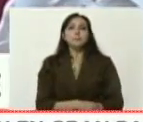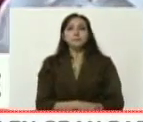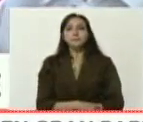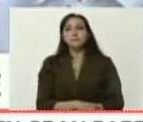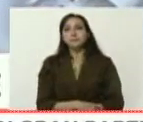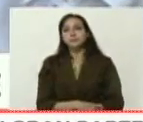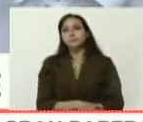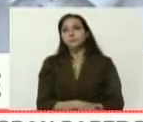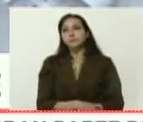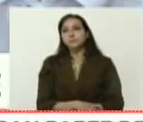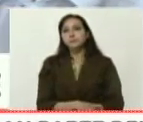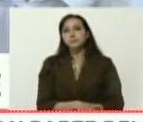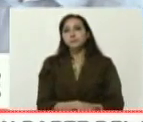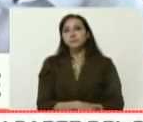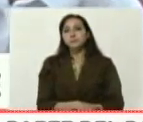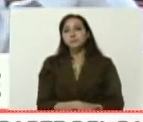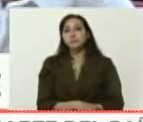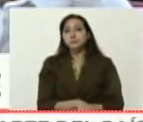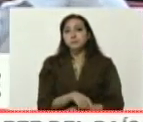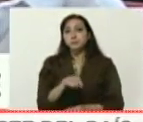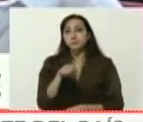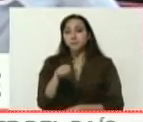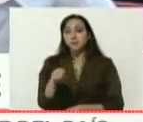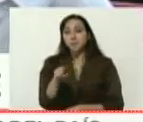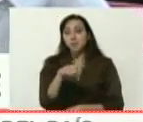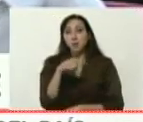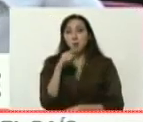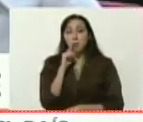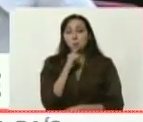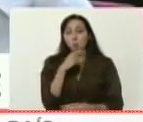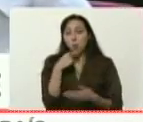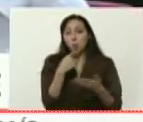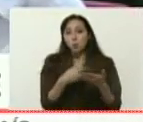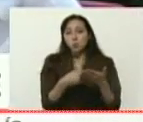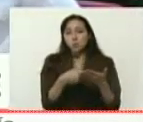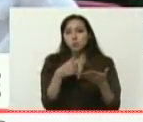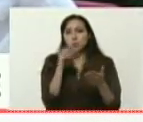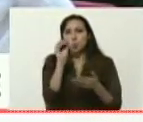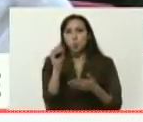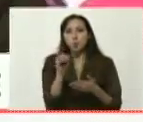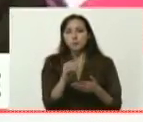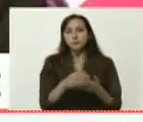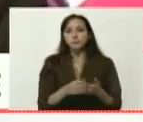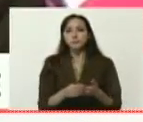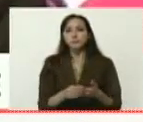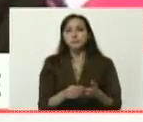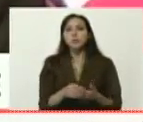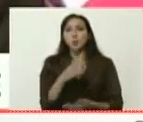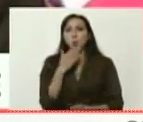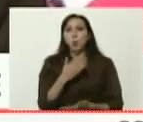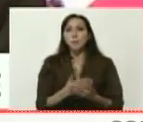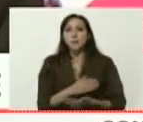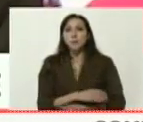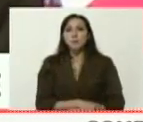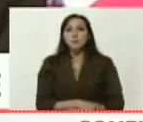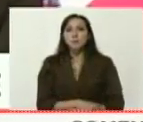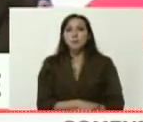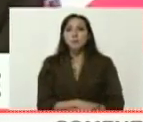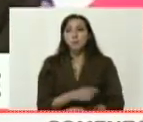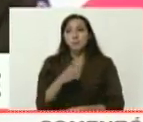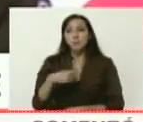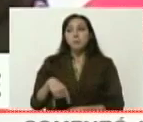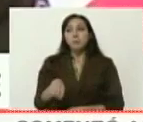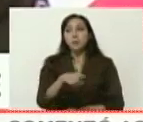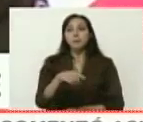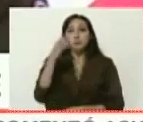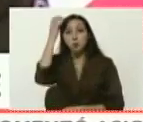Y le pido a ellos, a estos nombres que voy a mencionar, les pido que tengan